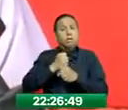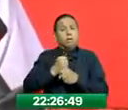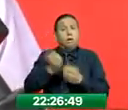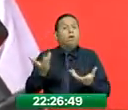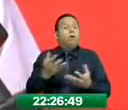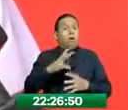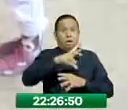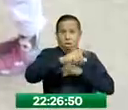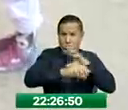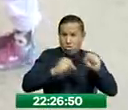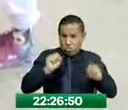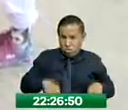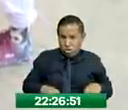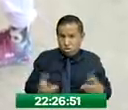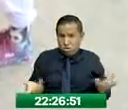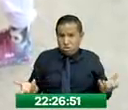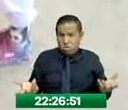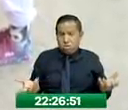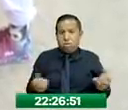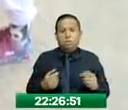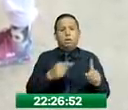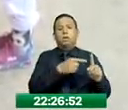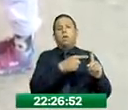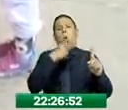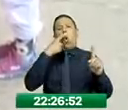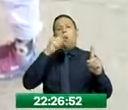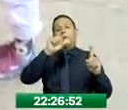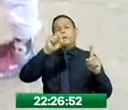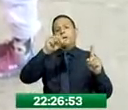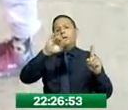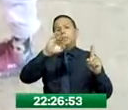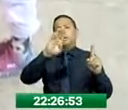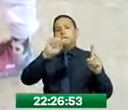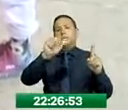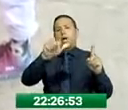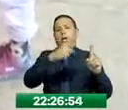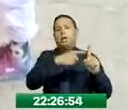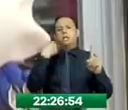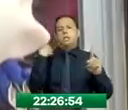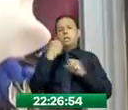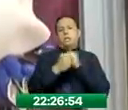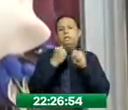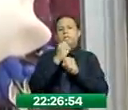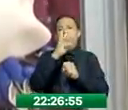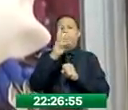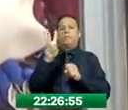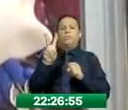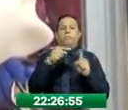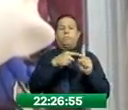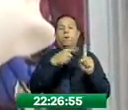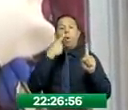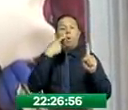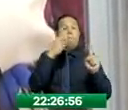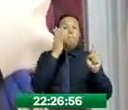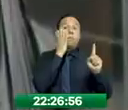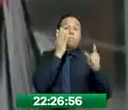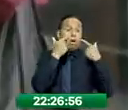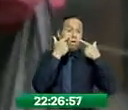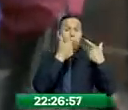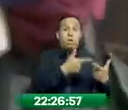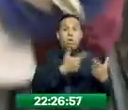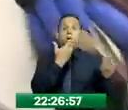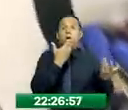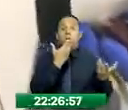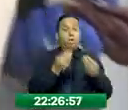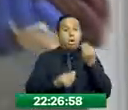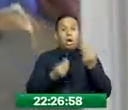que salga a robar a la gente animal tiene 62 años de su madre que tiene 91 por el momento su única fuente de ingreso es